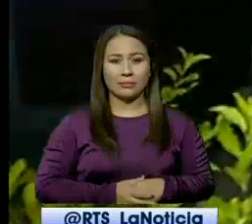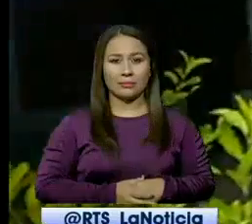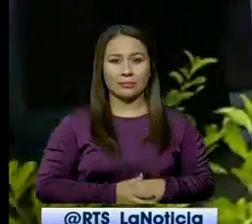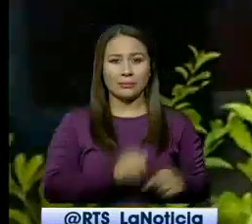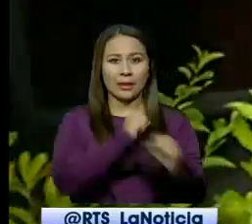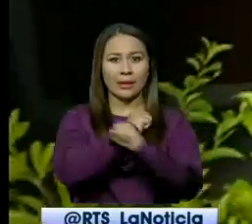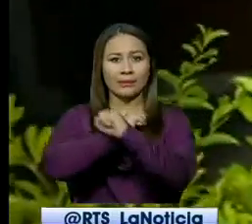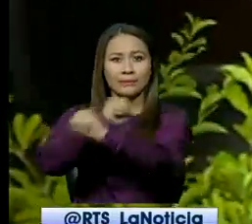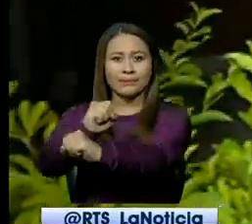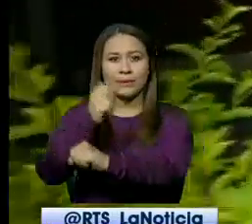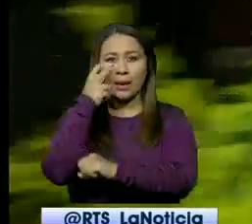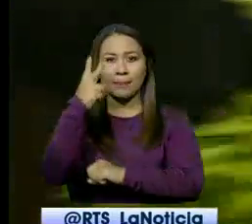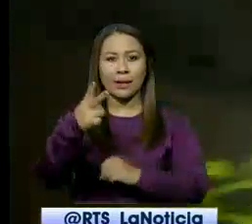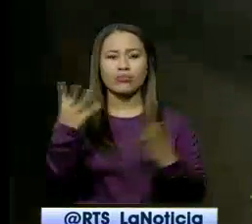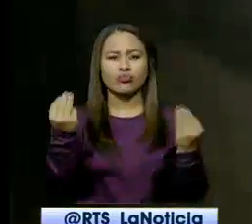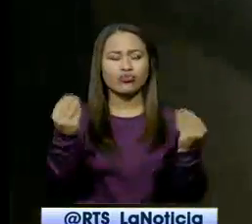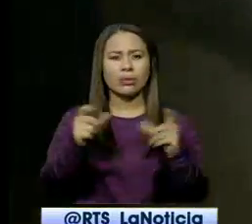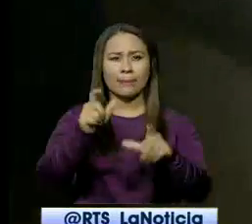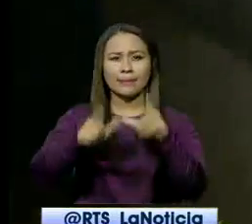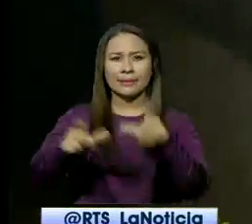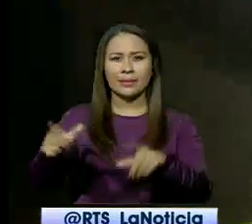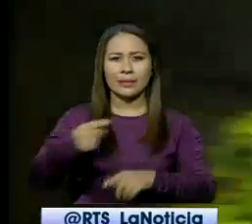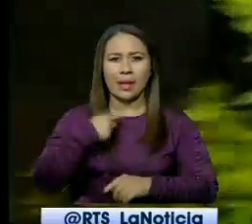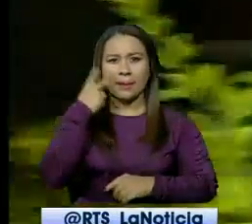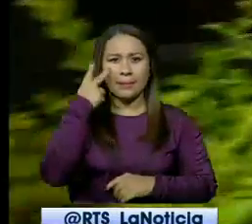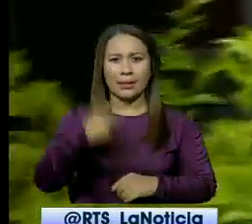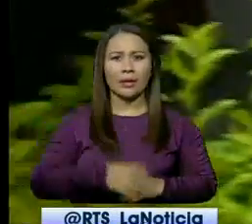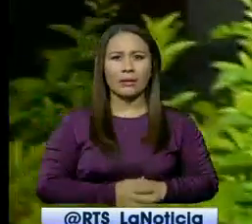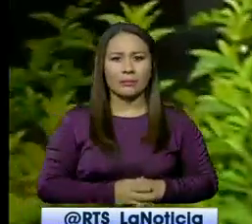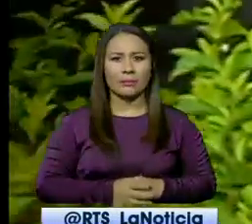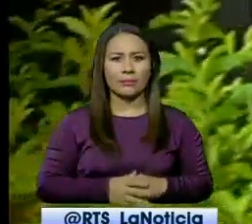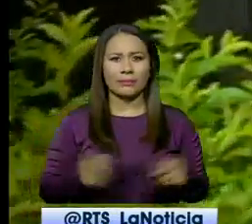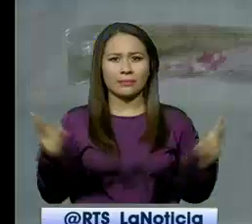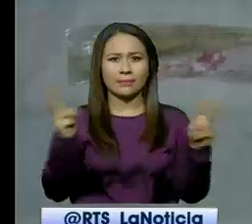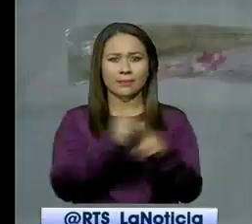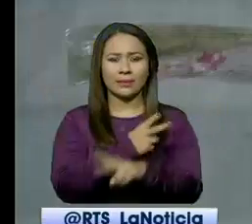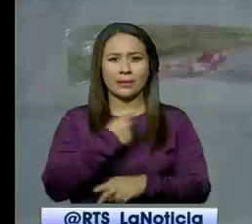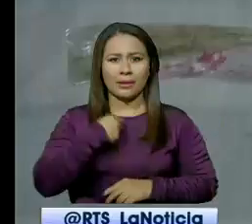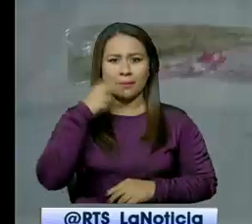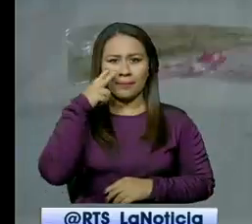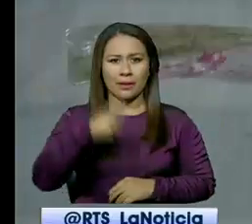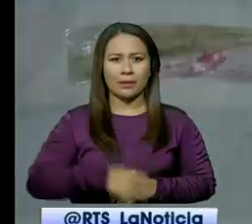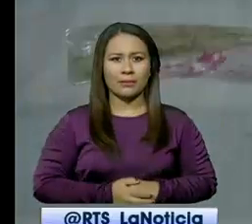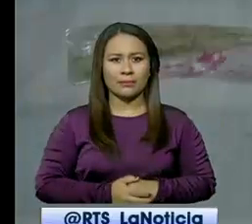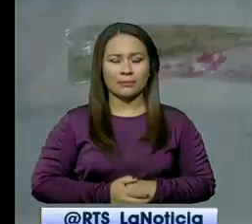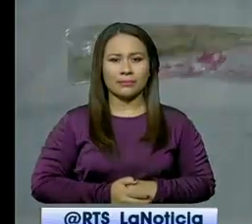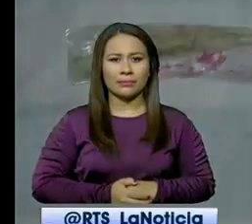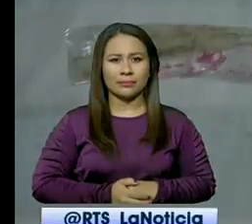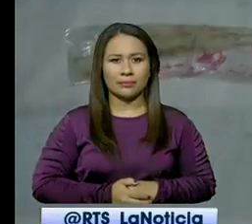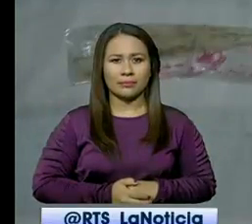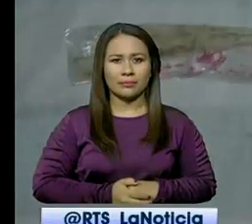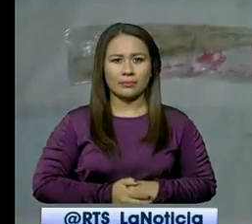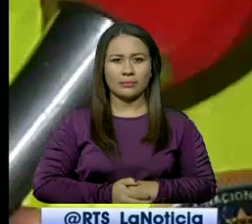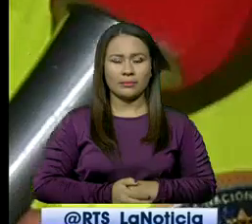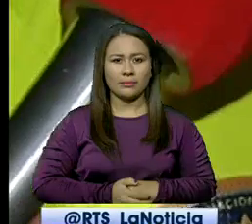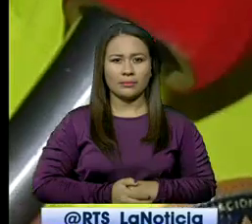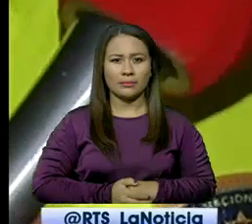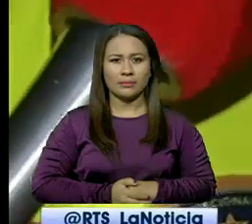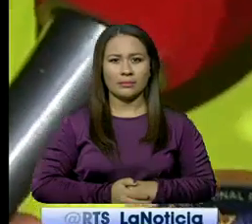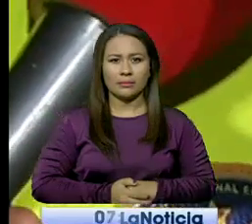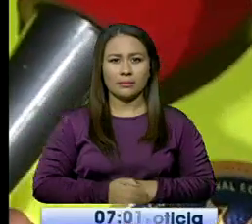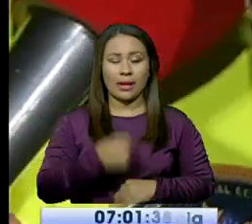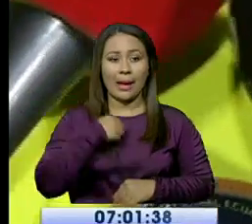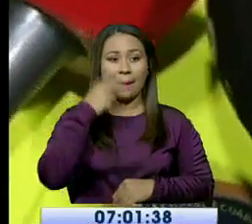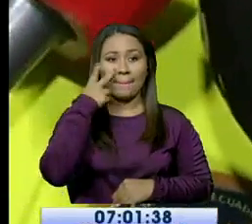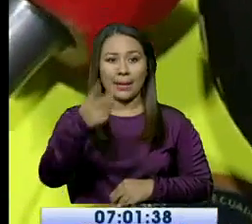Los agentes allanaron 22 casas donde se acopiaba el estupefaciente y demás indicios. El modus